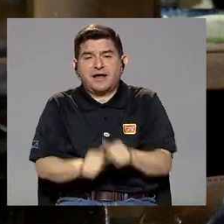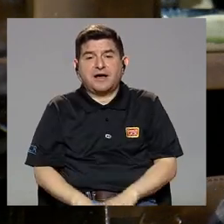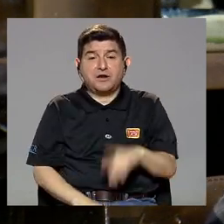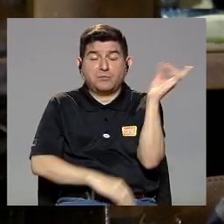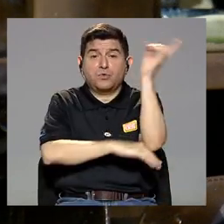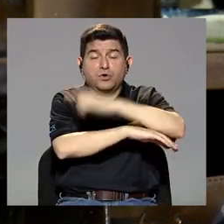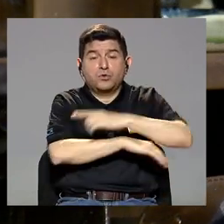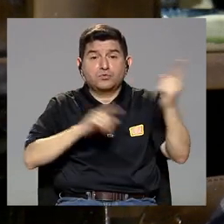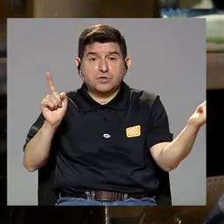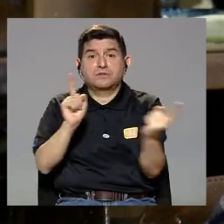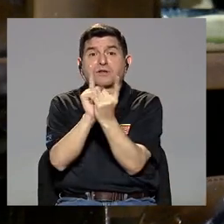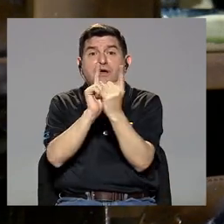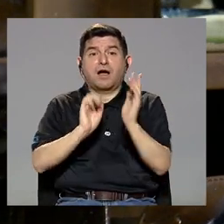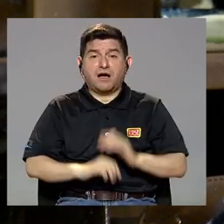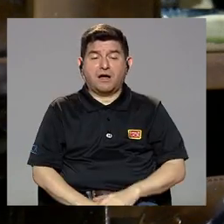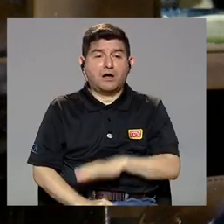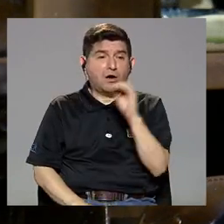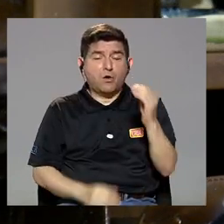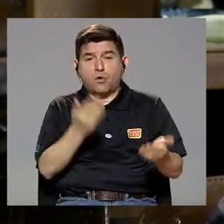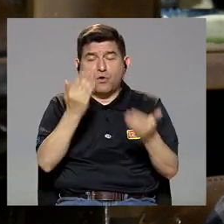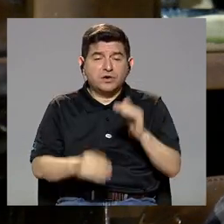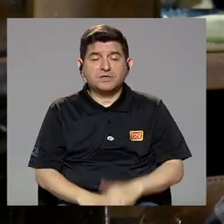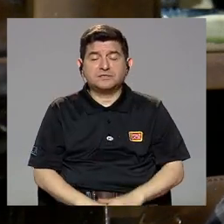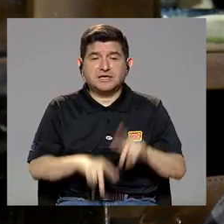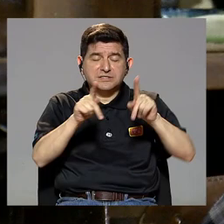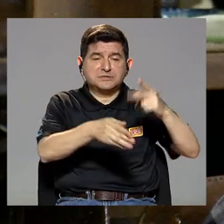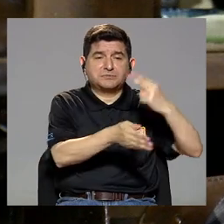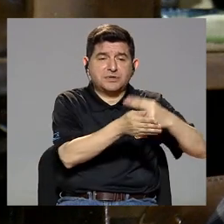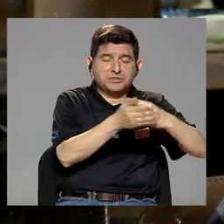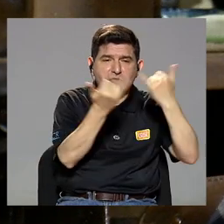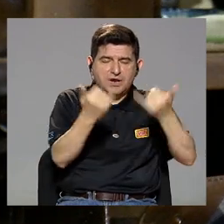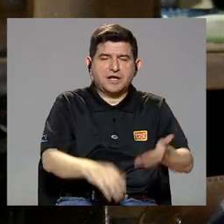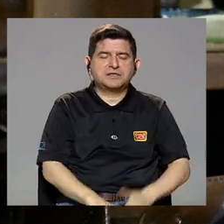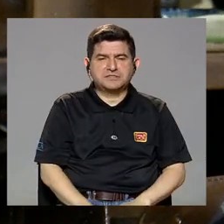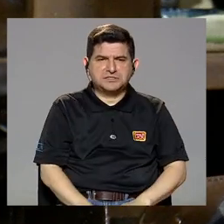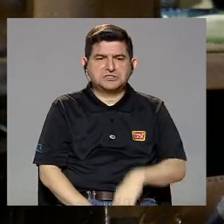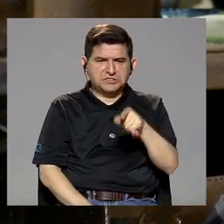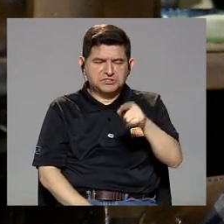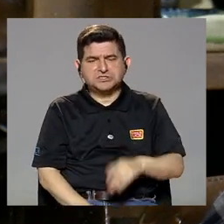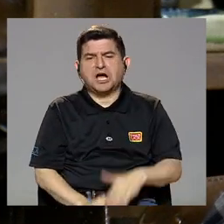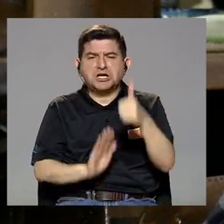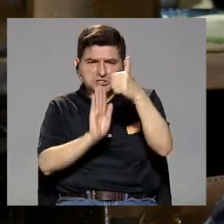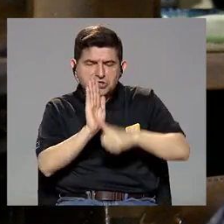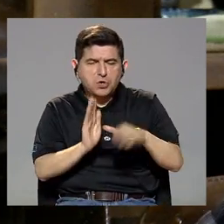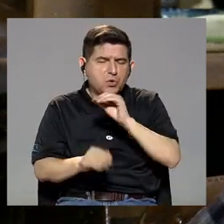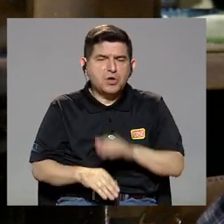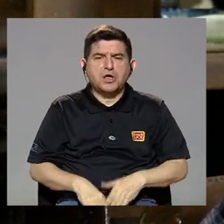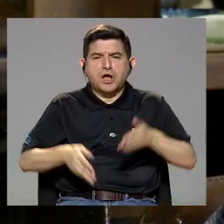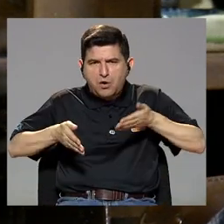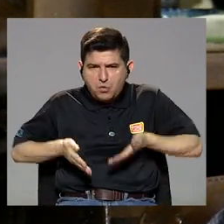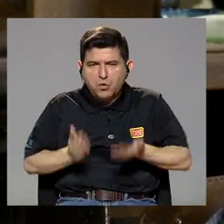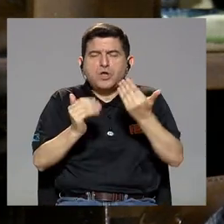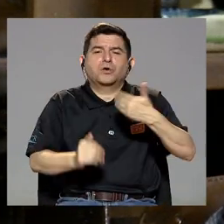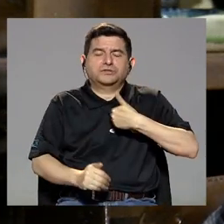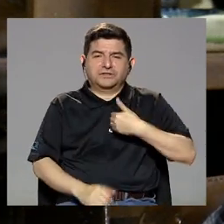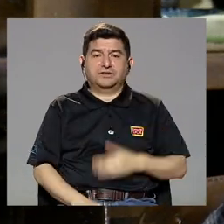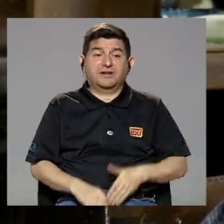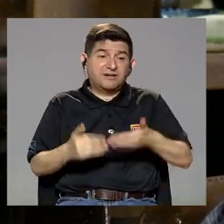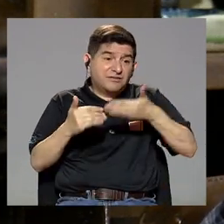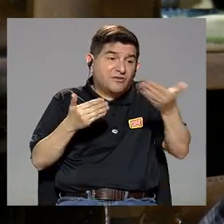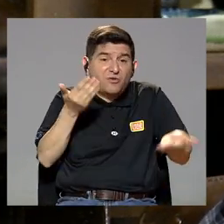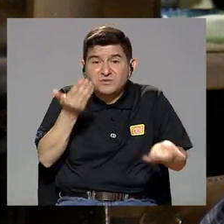día o que la que sabe en el hospital ya había mejorado que ya le habían operado ese tipo de cosas que se